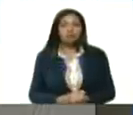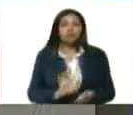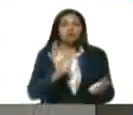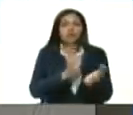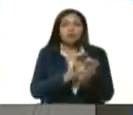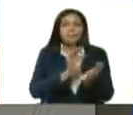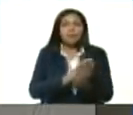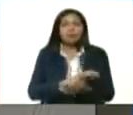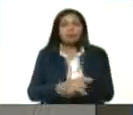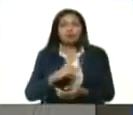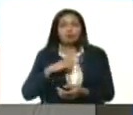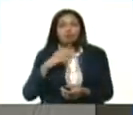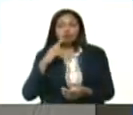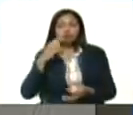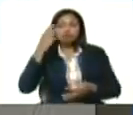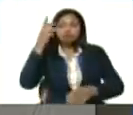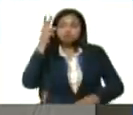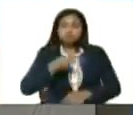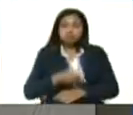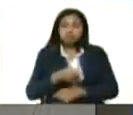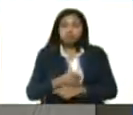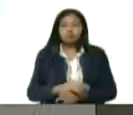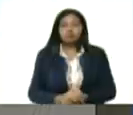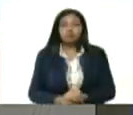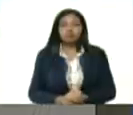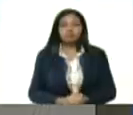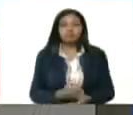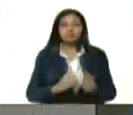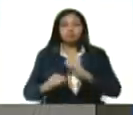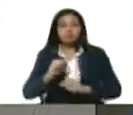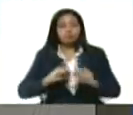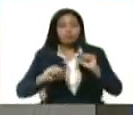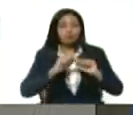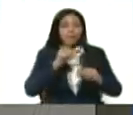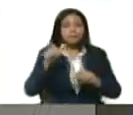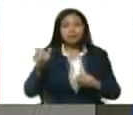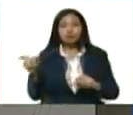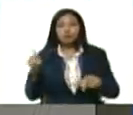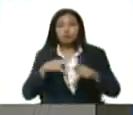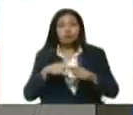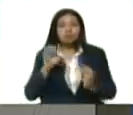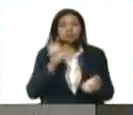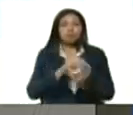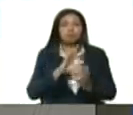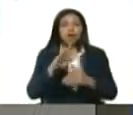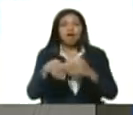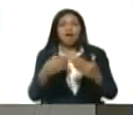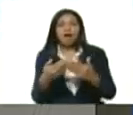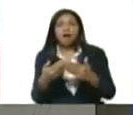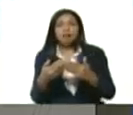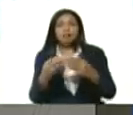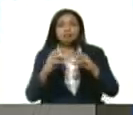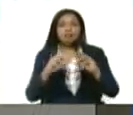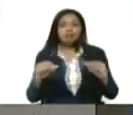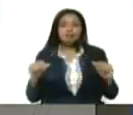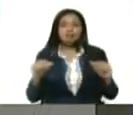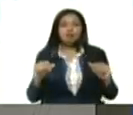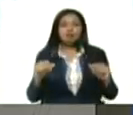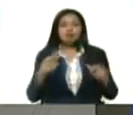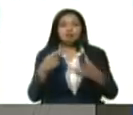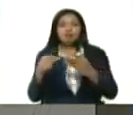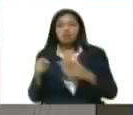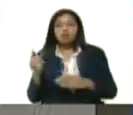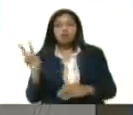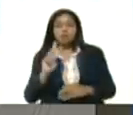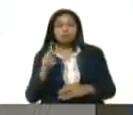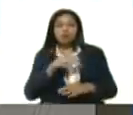muy estrictos también con los desplazamientos de personas del estado de Nueva Esparta hacia el territorio continental de Venezuela,